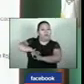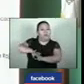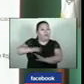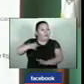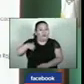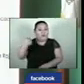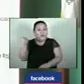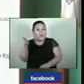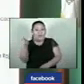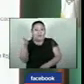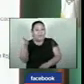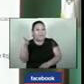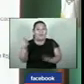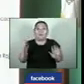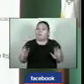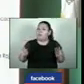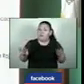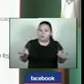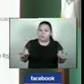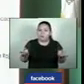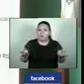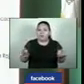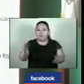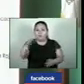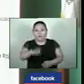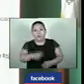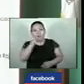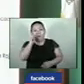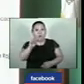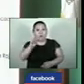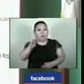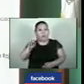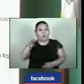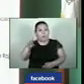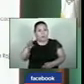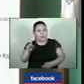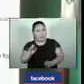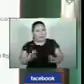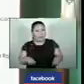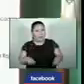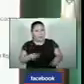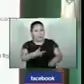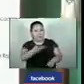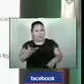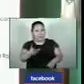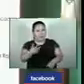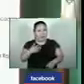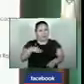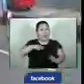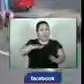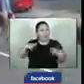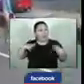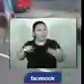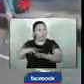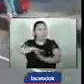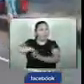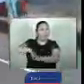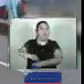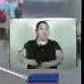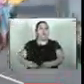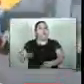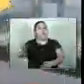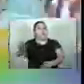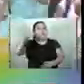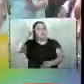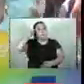Yo no entiendo que a día de hoy, en el año 2021, pueda ser un motivo de exclusión social. Por lo que a